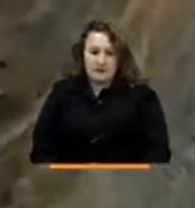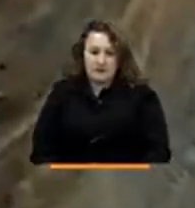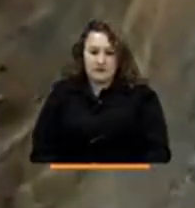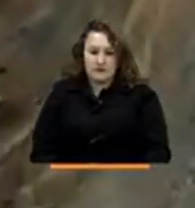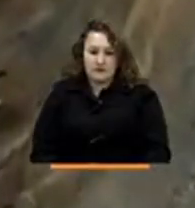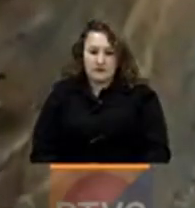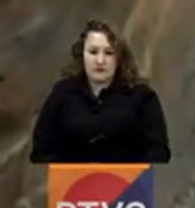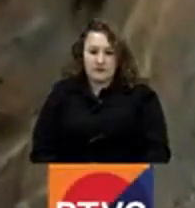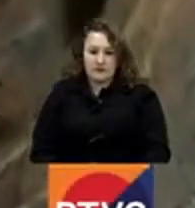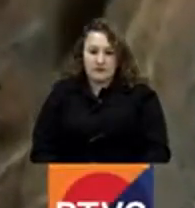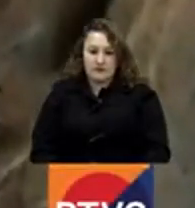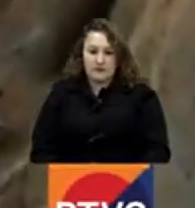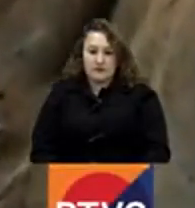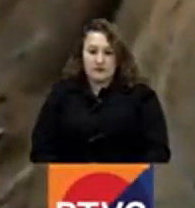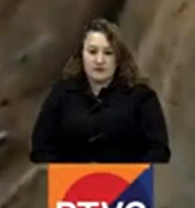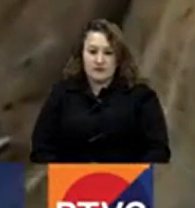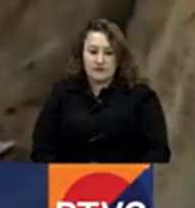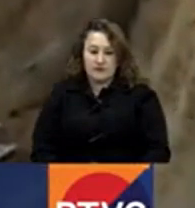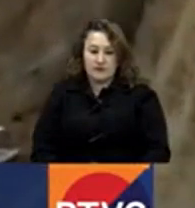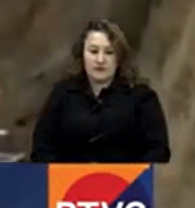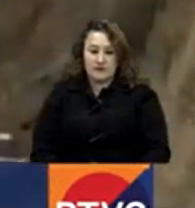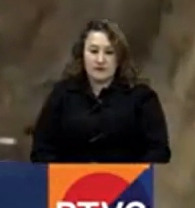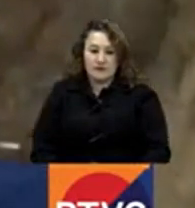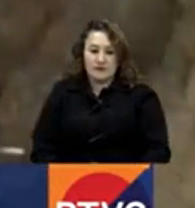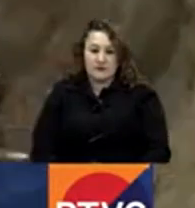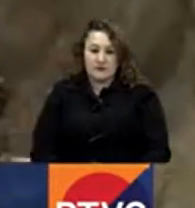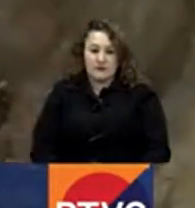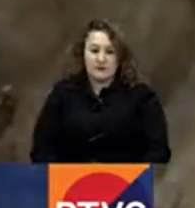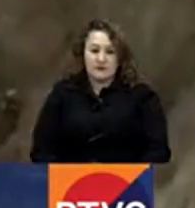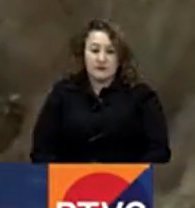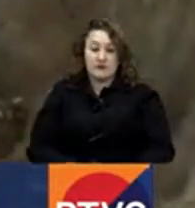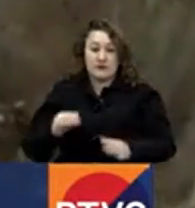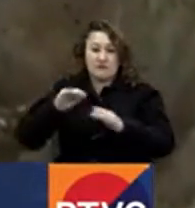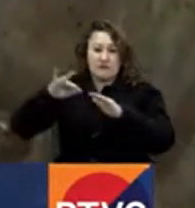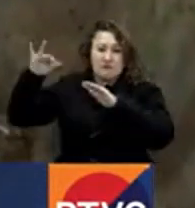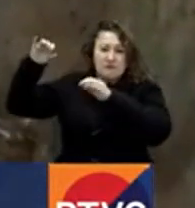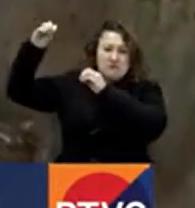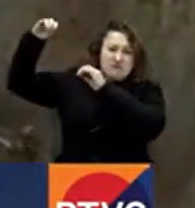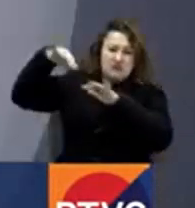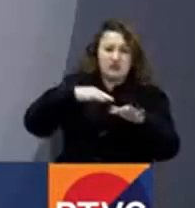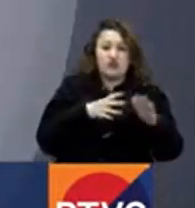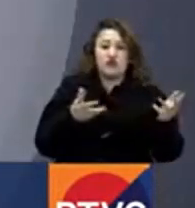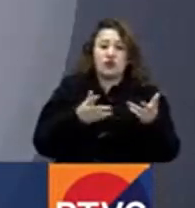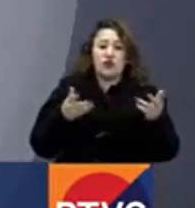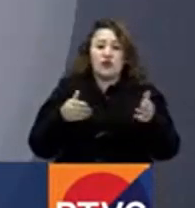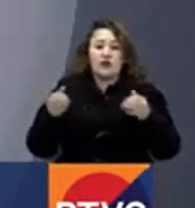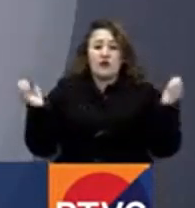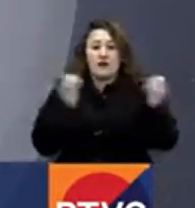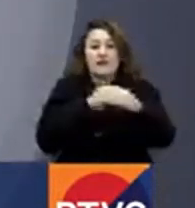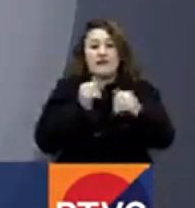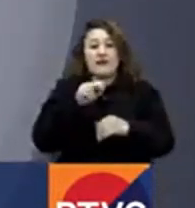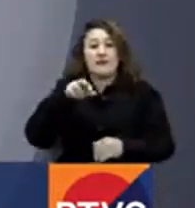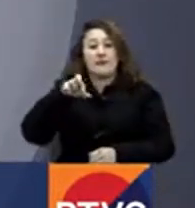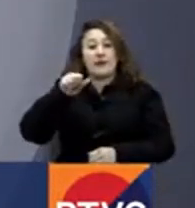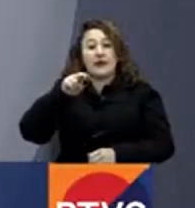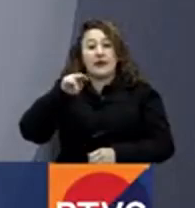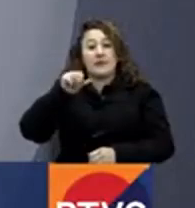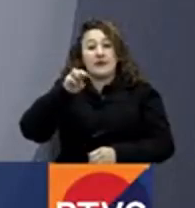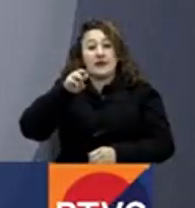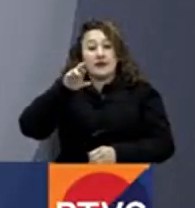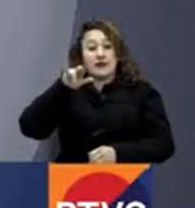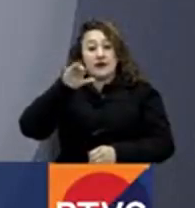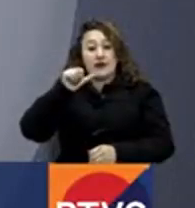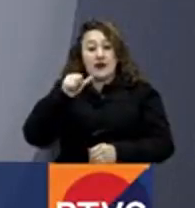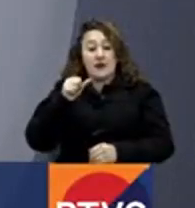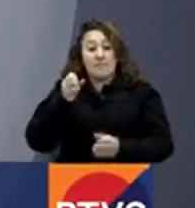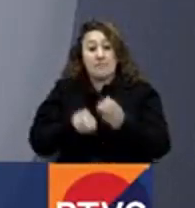Ahí la casa se vino, la casa. Se fue la casa. Deslizamiento de tierra en la vía Panamericana. Pasto y Popayán están incomunicadas. Hay